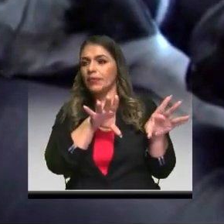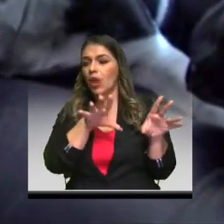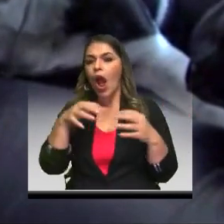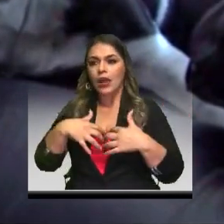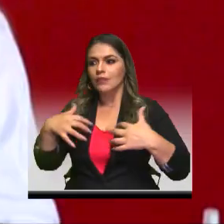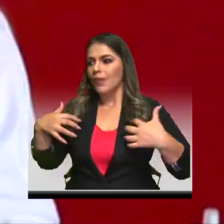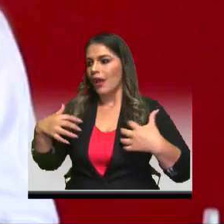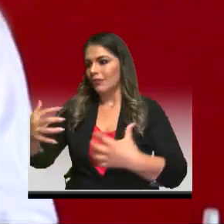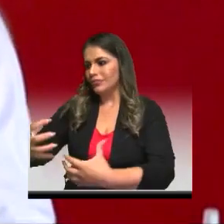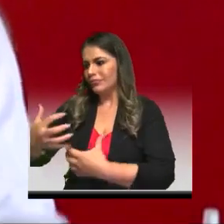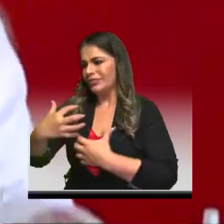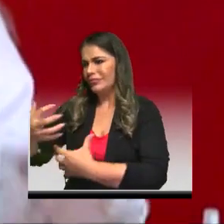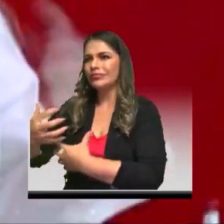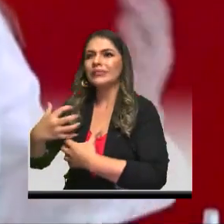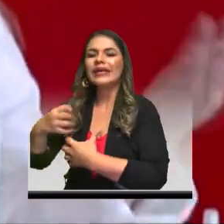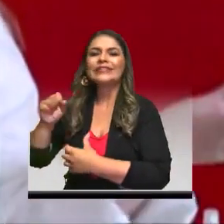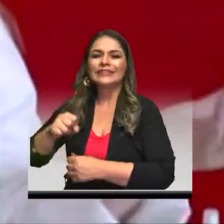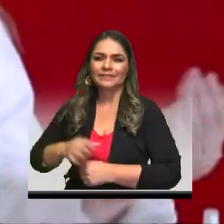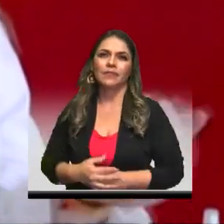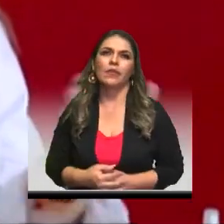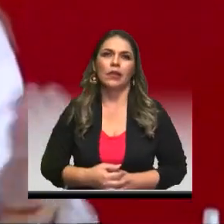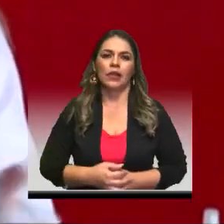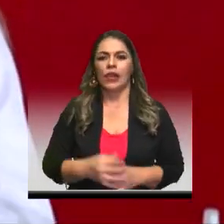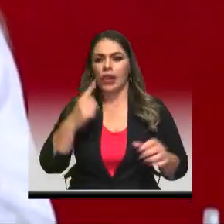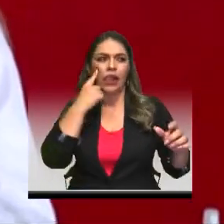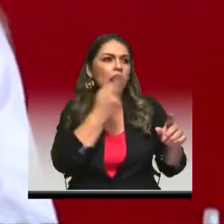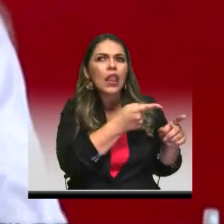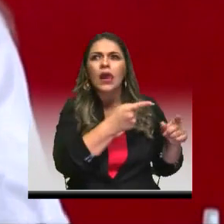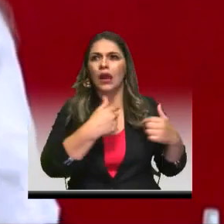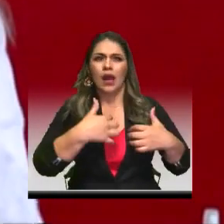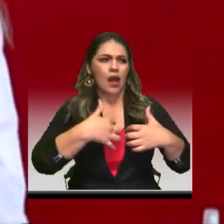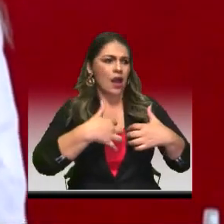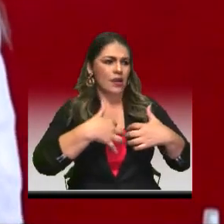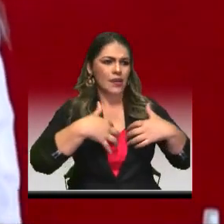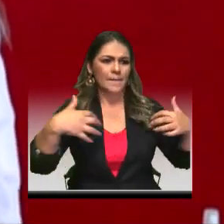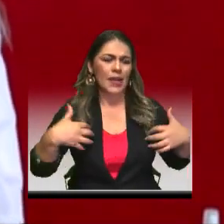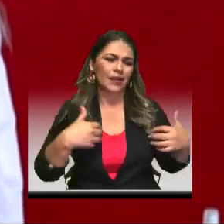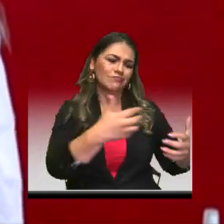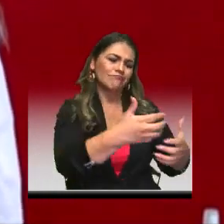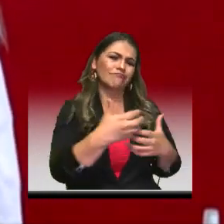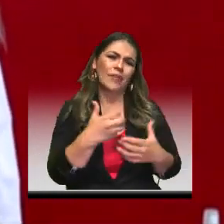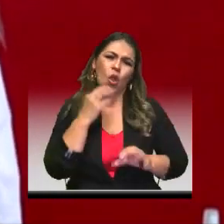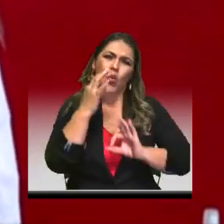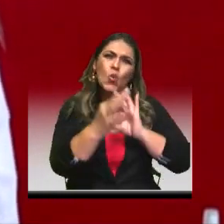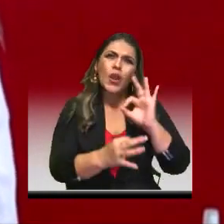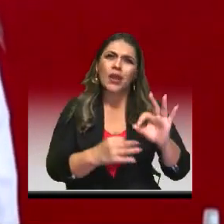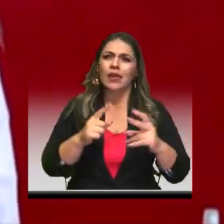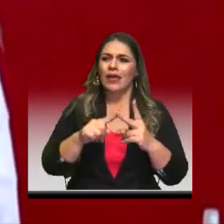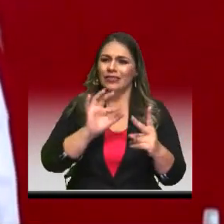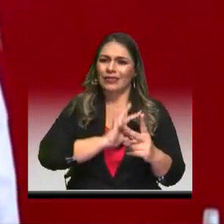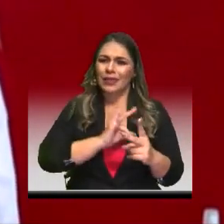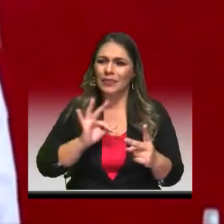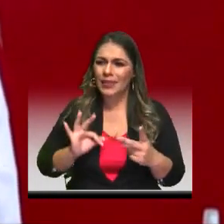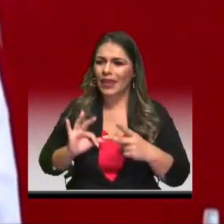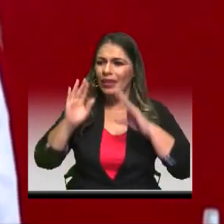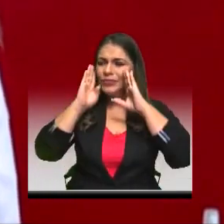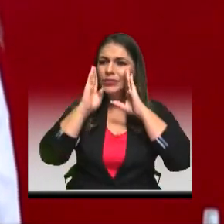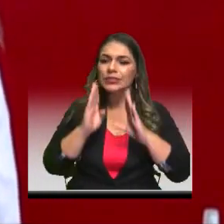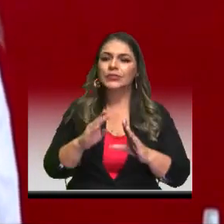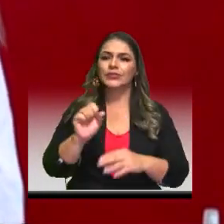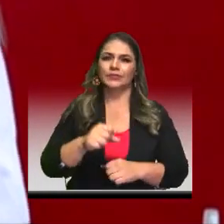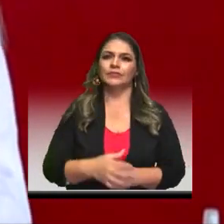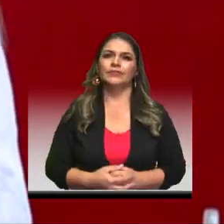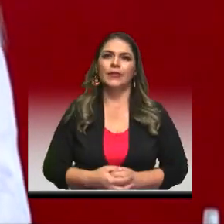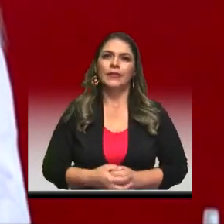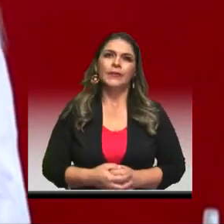¿no? Entonces, yo lo que hago es que luego ando rescatando animales, los llevo, les pago todo su tratamiento y demás para